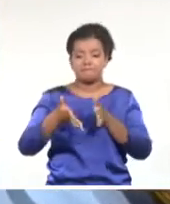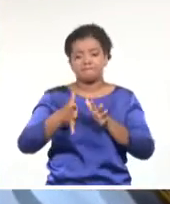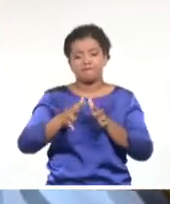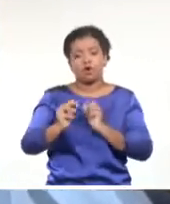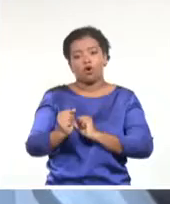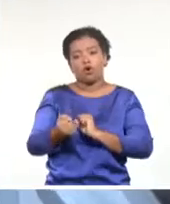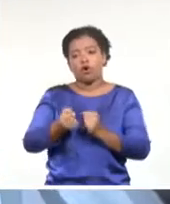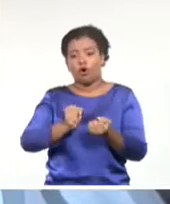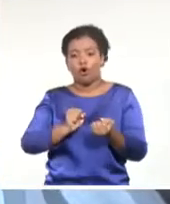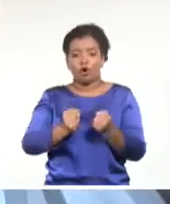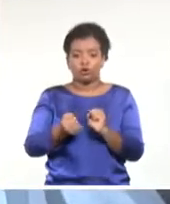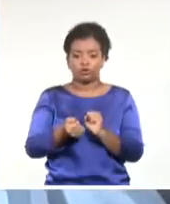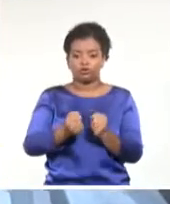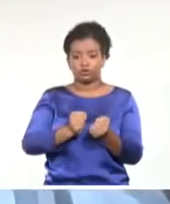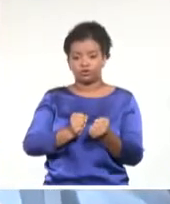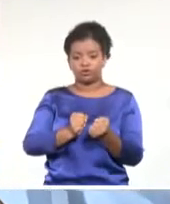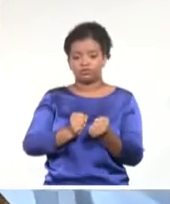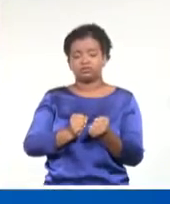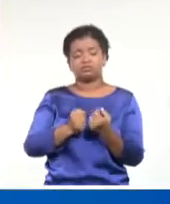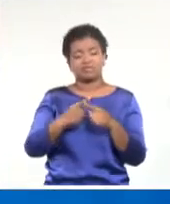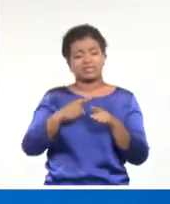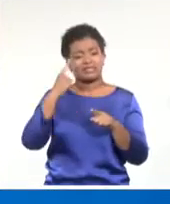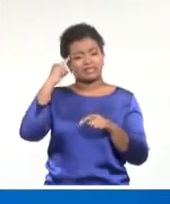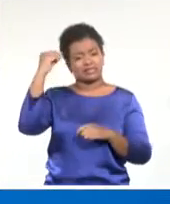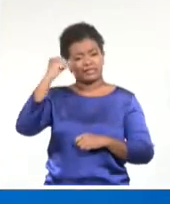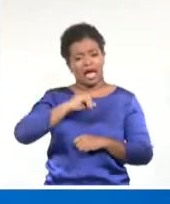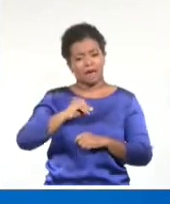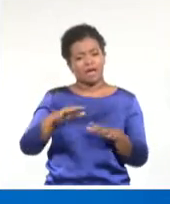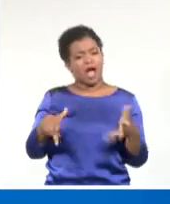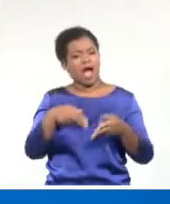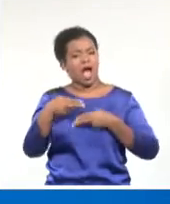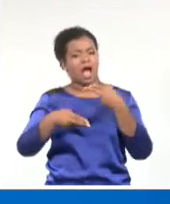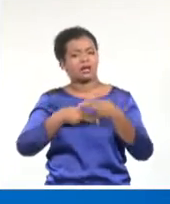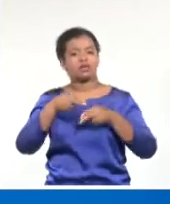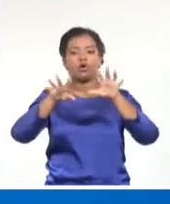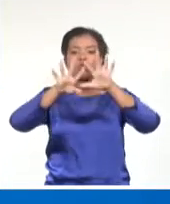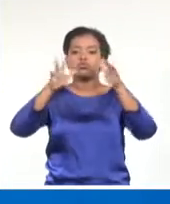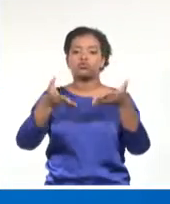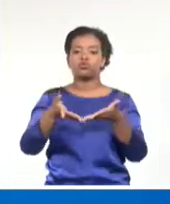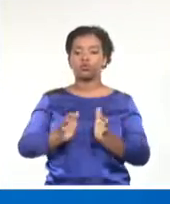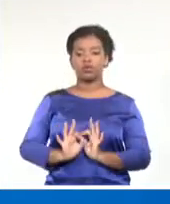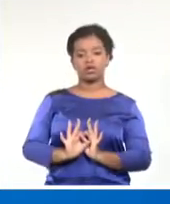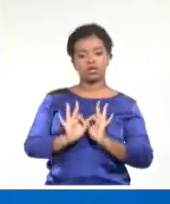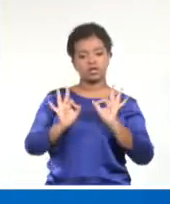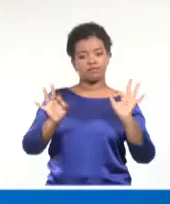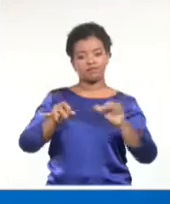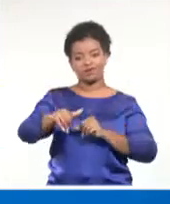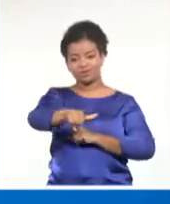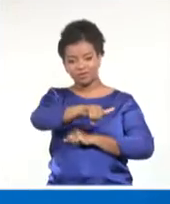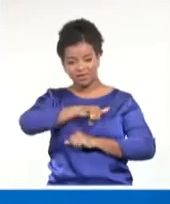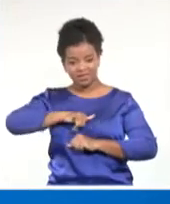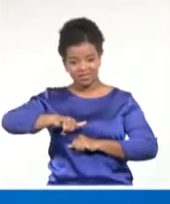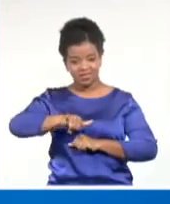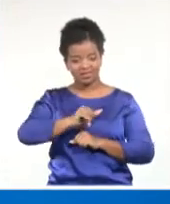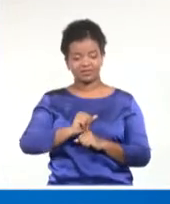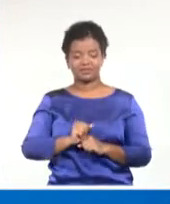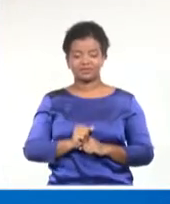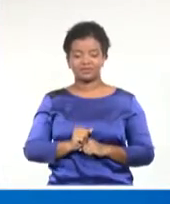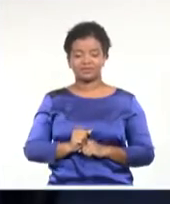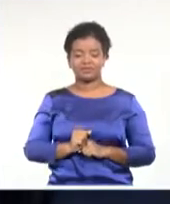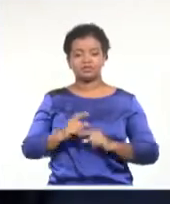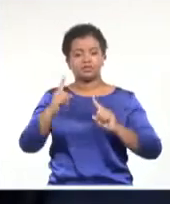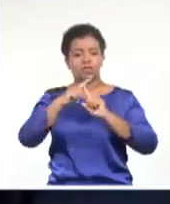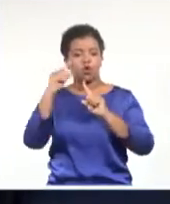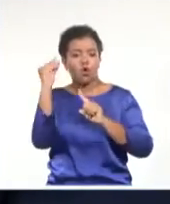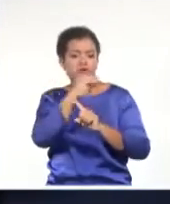sabe qué y cómo hacer para un mundo limpio, sostenible y equitativo. Existen la tecnología